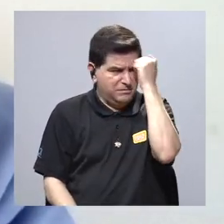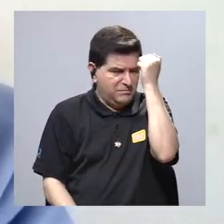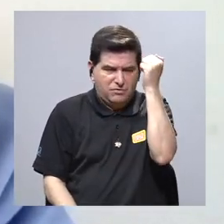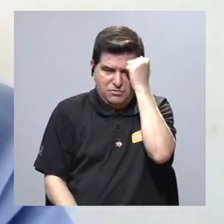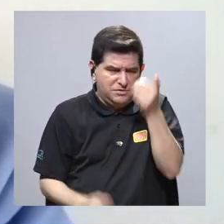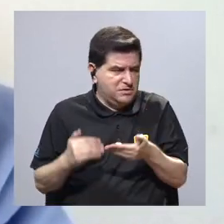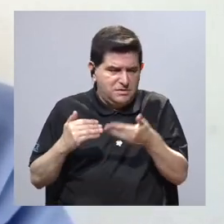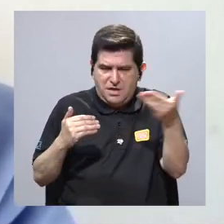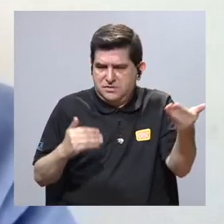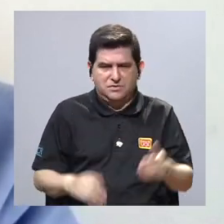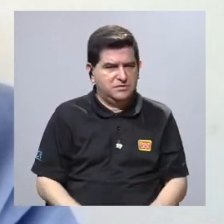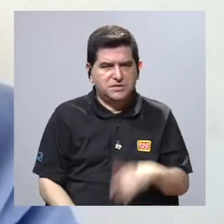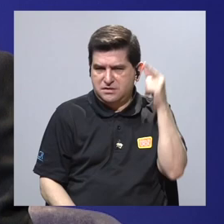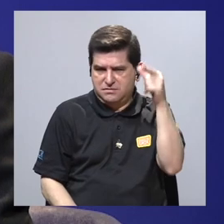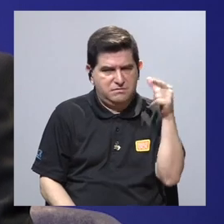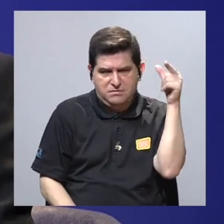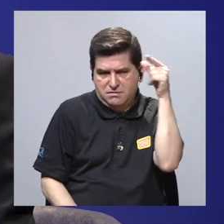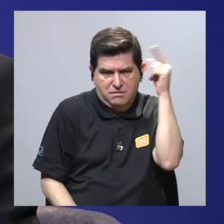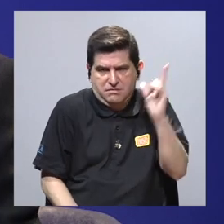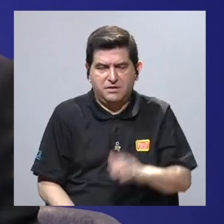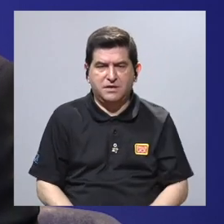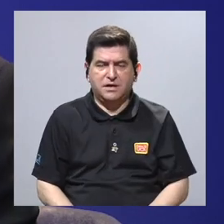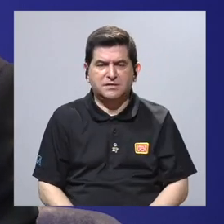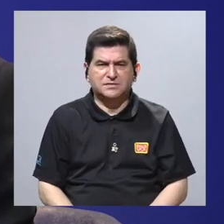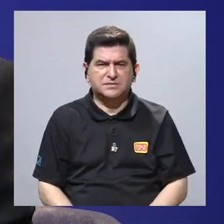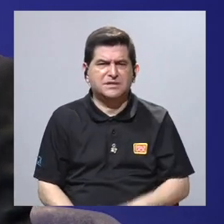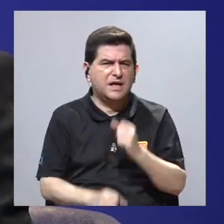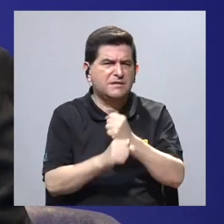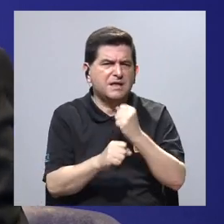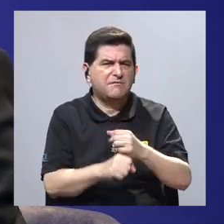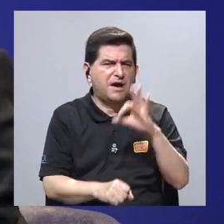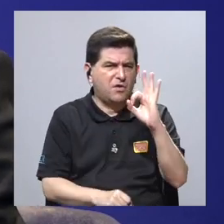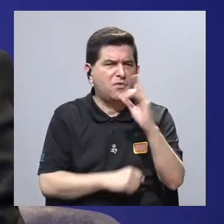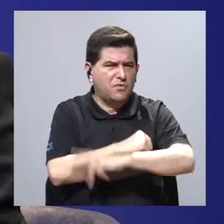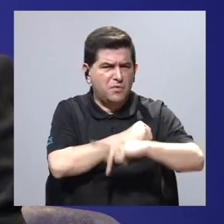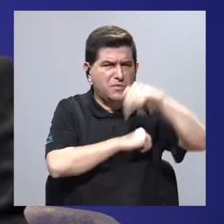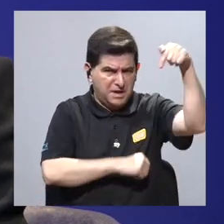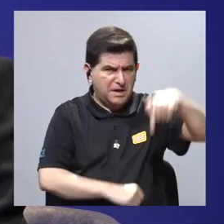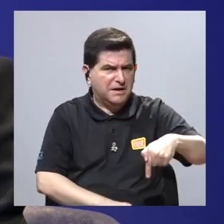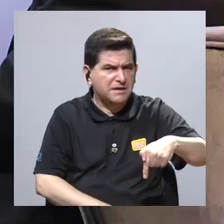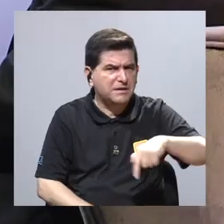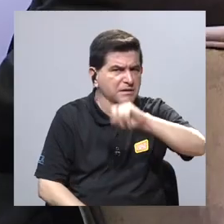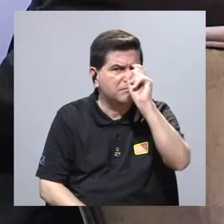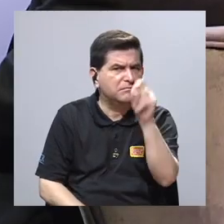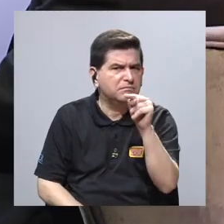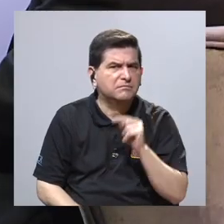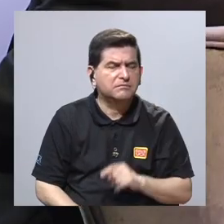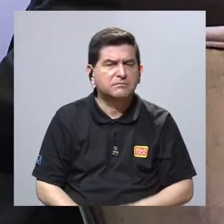¿verdad? Cosas sin sentido. Sí, ¿se han hecho bien las cosas en nuestro país, don Carlos?